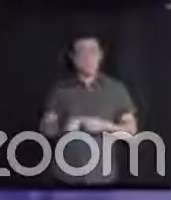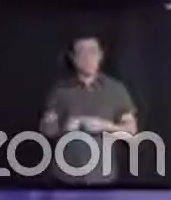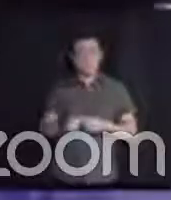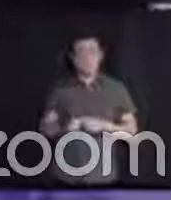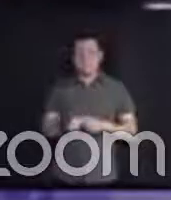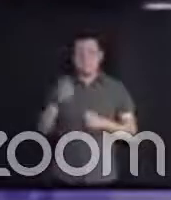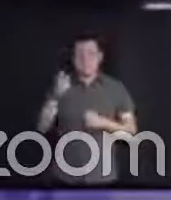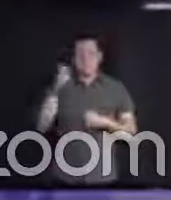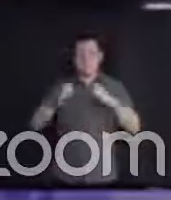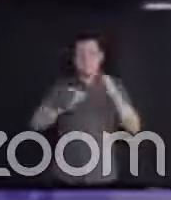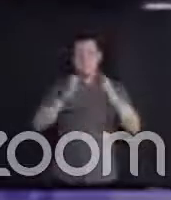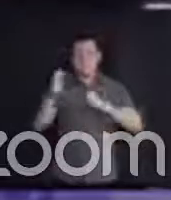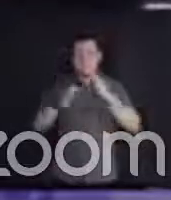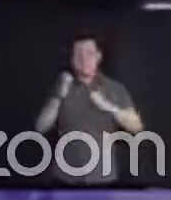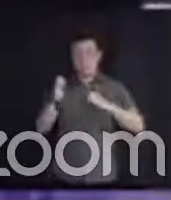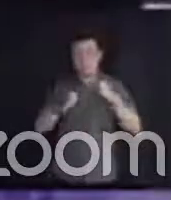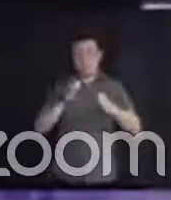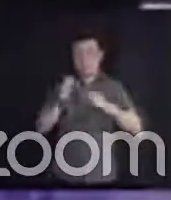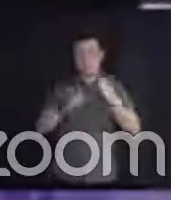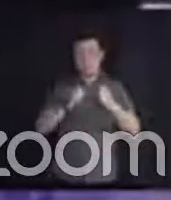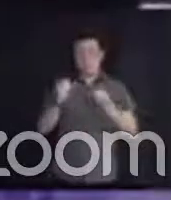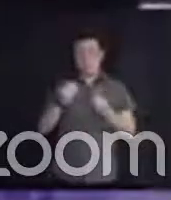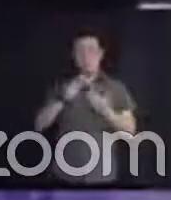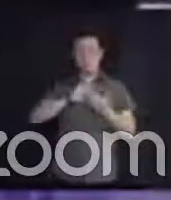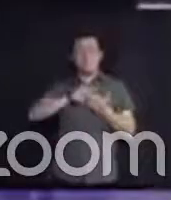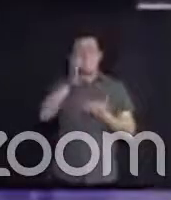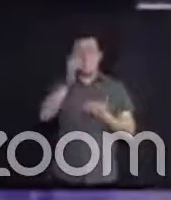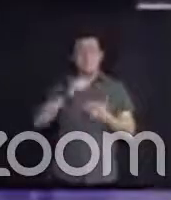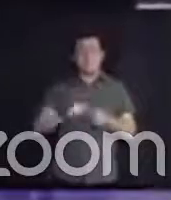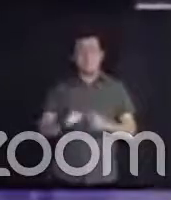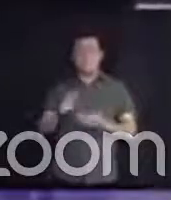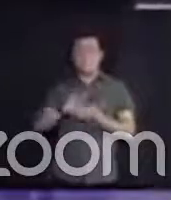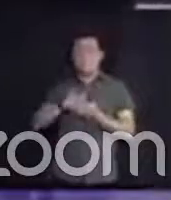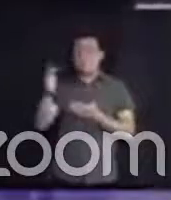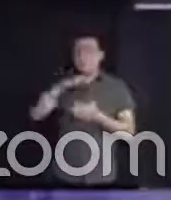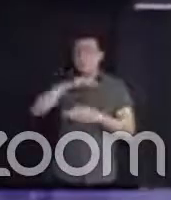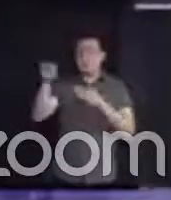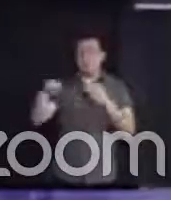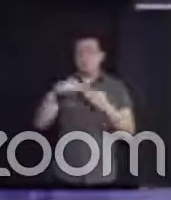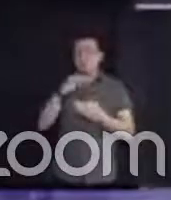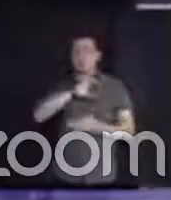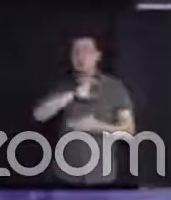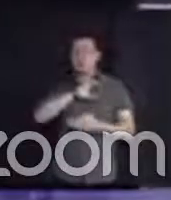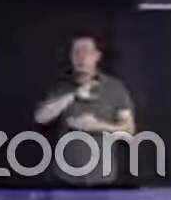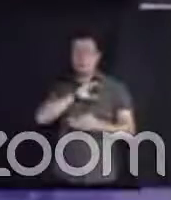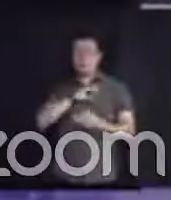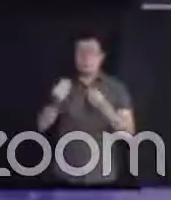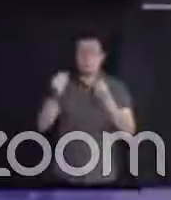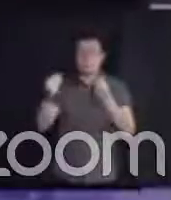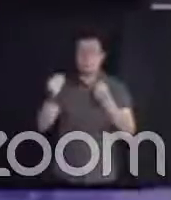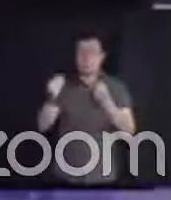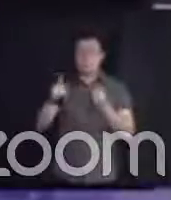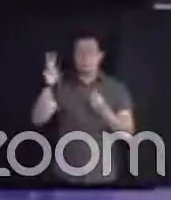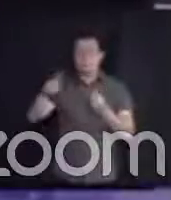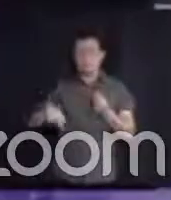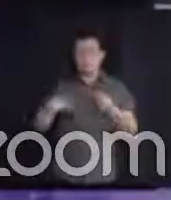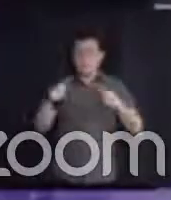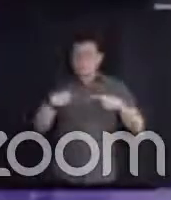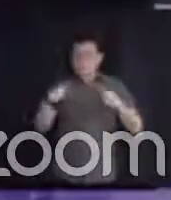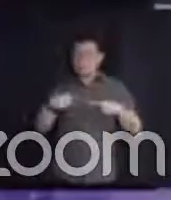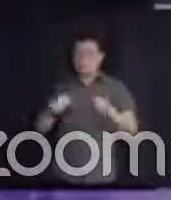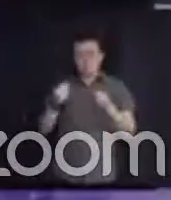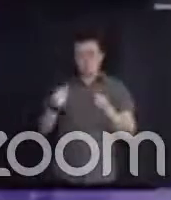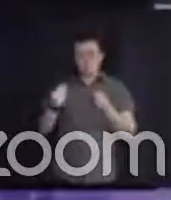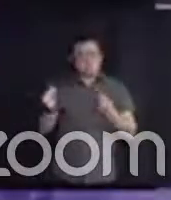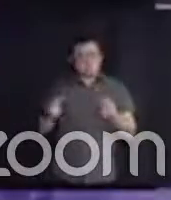Eso es lo emocionante. Gracias. Gracias a todos. Los quiero mucho. Porque somos gente bien luchona,